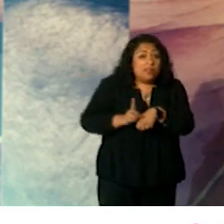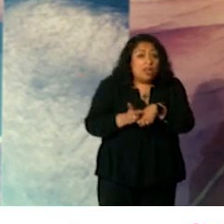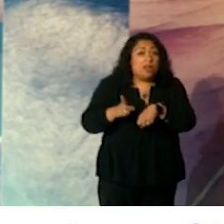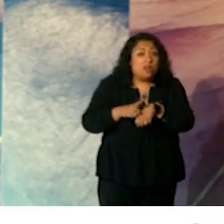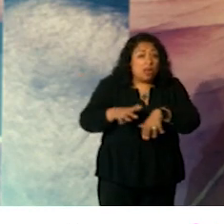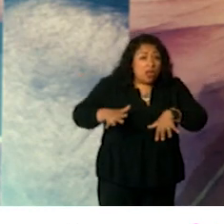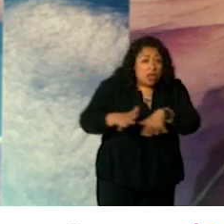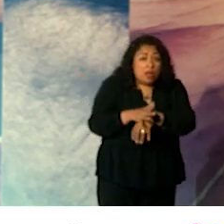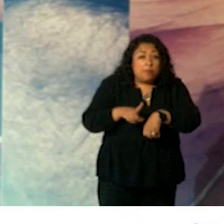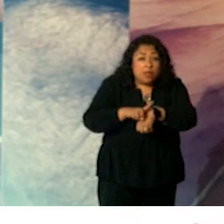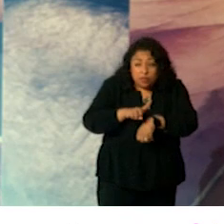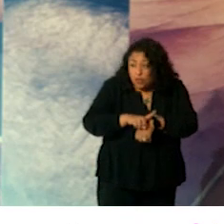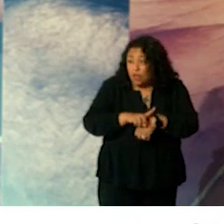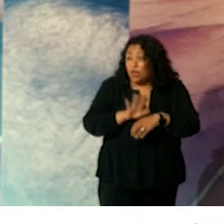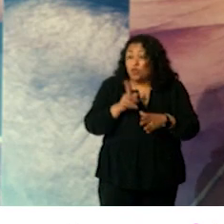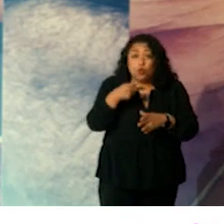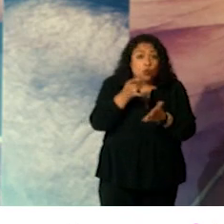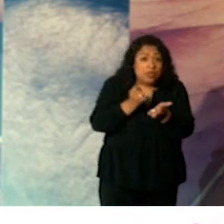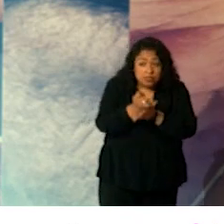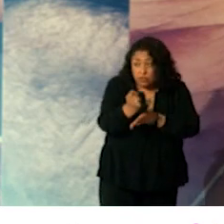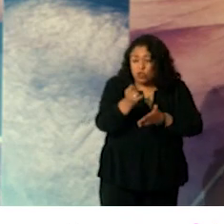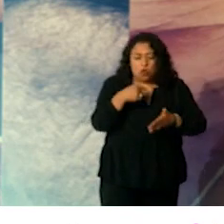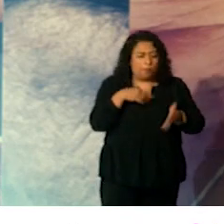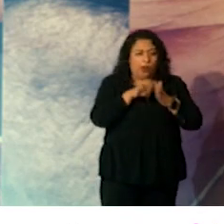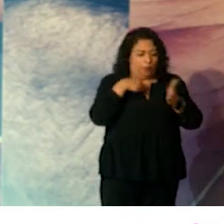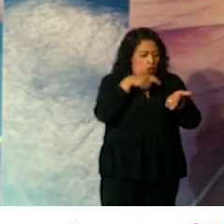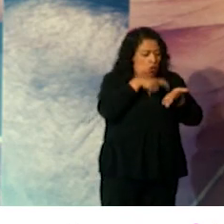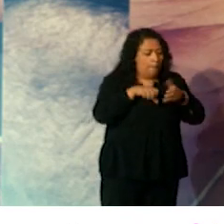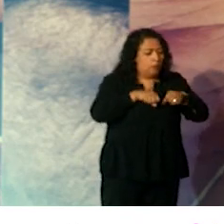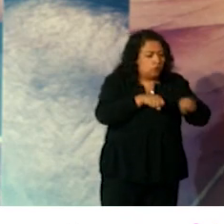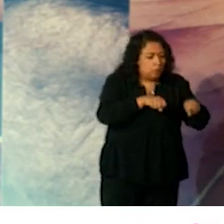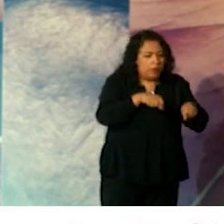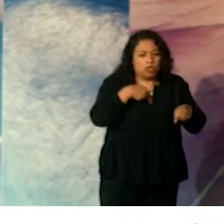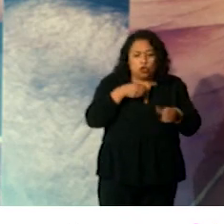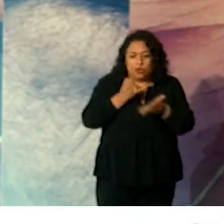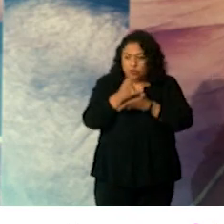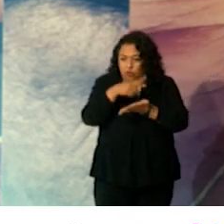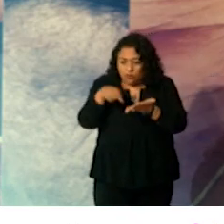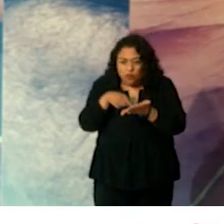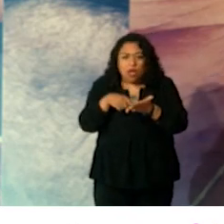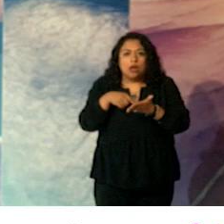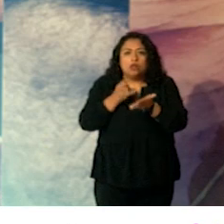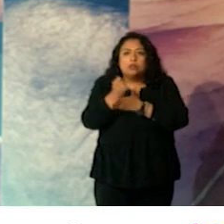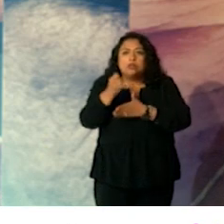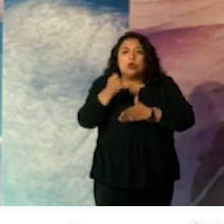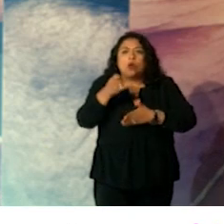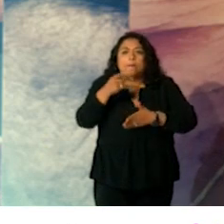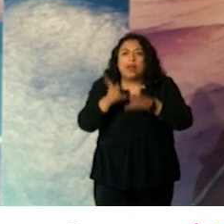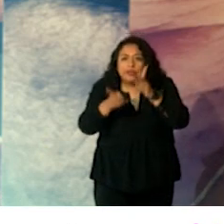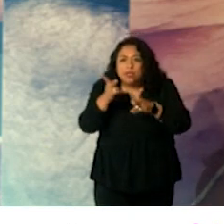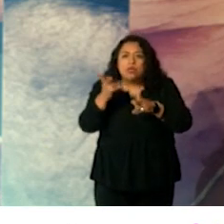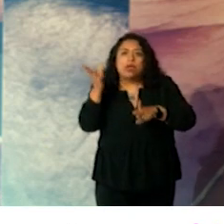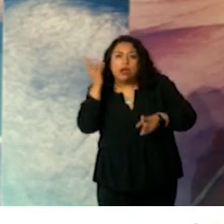todos los días, con cada decisión que tomo, con la decisión lo que compro en el súper, lo que voy a votar, lo que hablo con mi mamá, la radio que escucho, por dónde